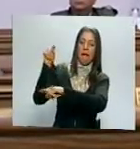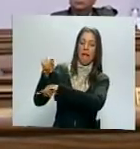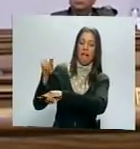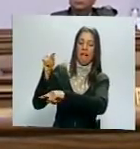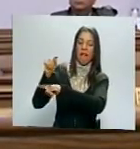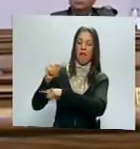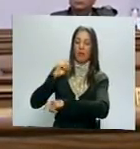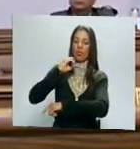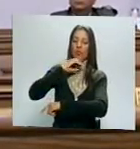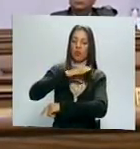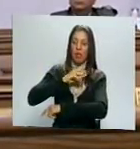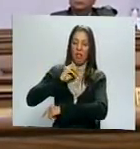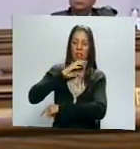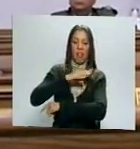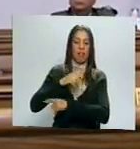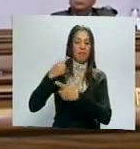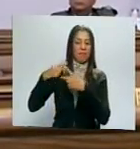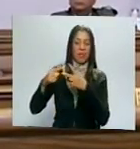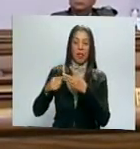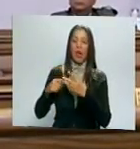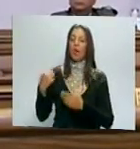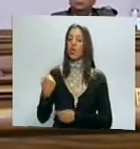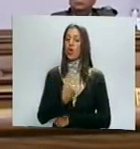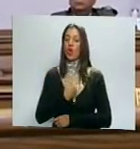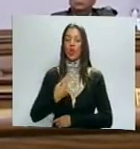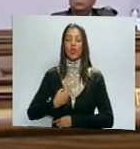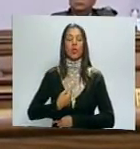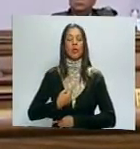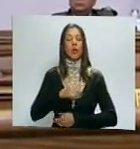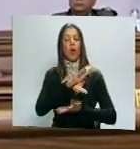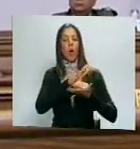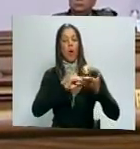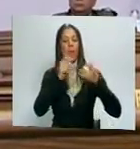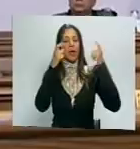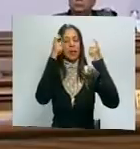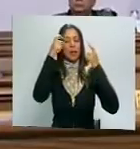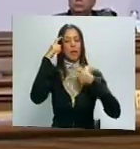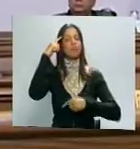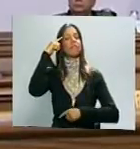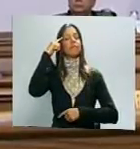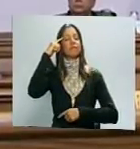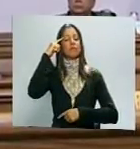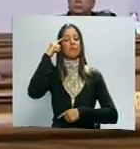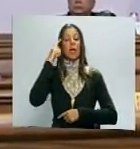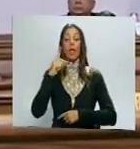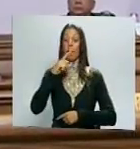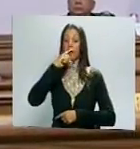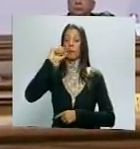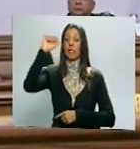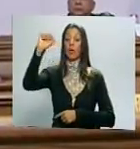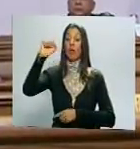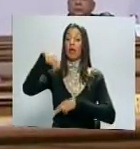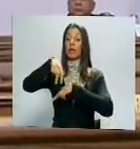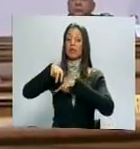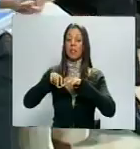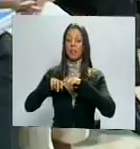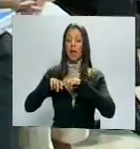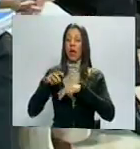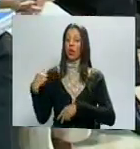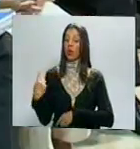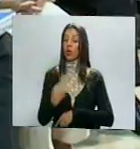insultando, que provocaba hacer muchas cosas, ¿no? Pero nosotros seguimos el ejemplo de Hugo Chávez y seguimos el ejemplo de Nicolás. Si Nicolás se quedaba sentado, nosotros nos quedamos sentados